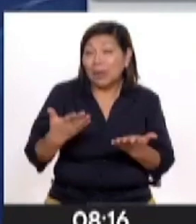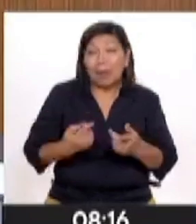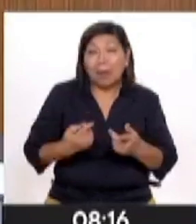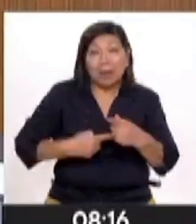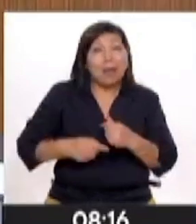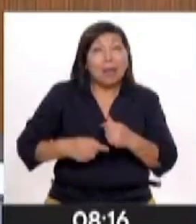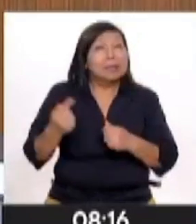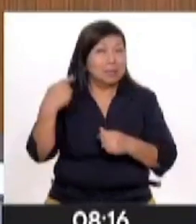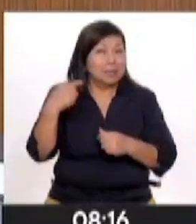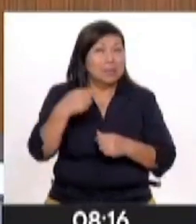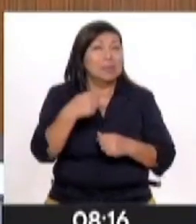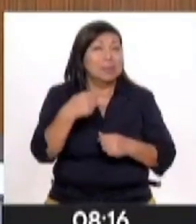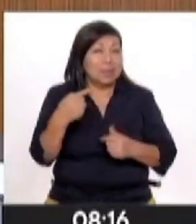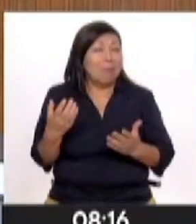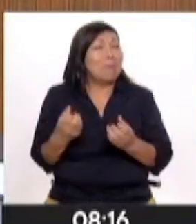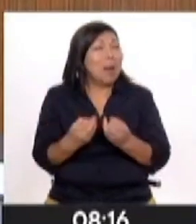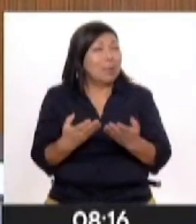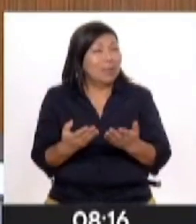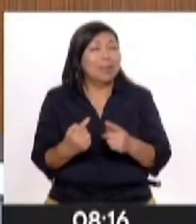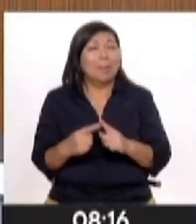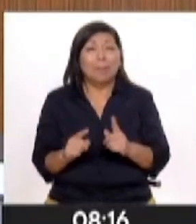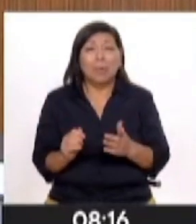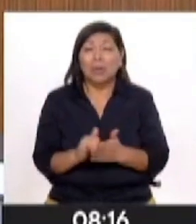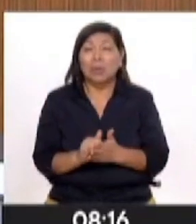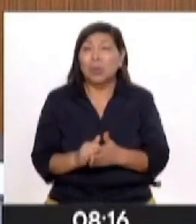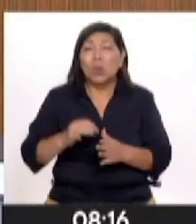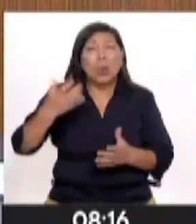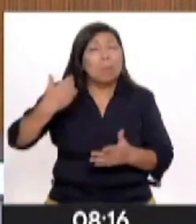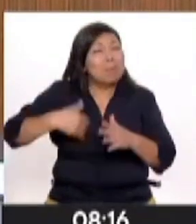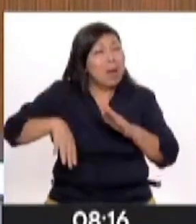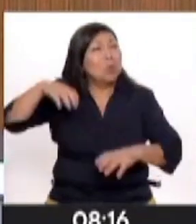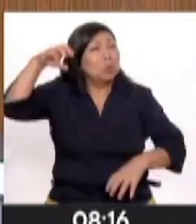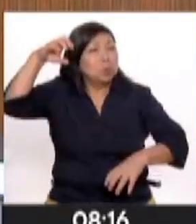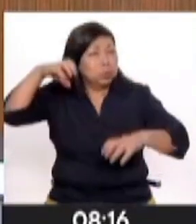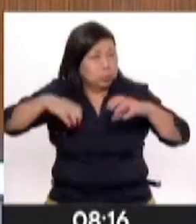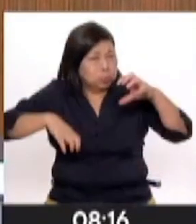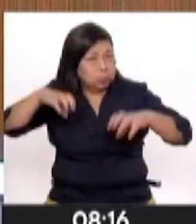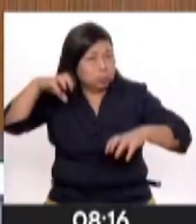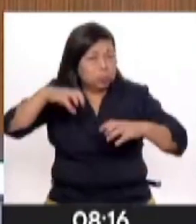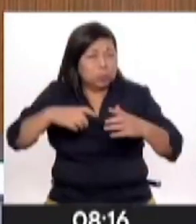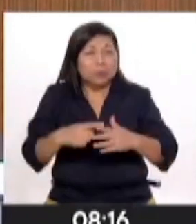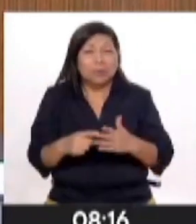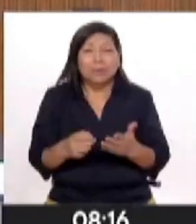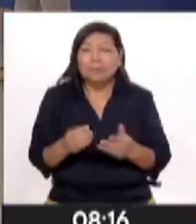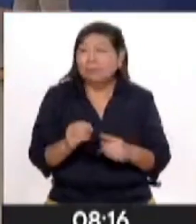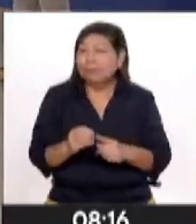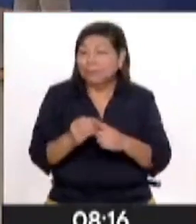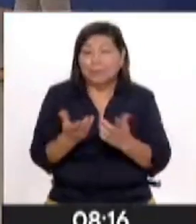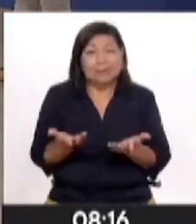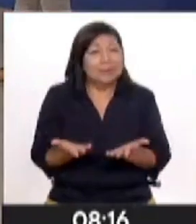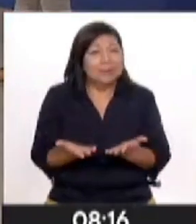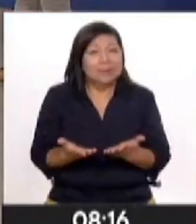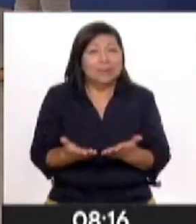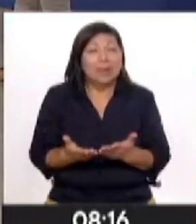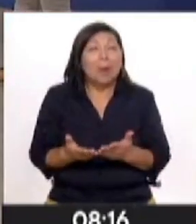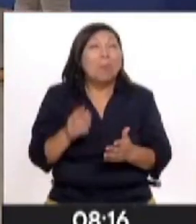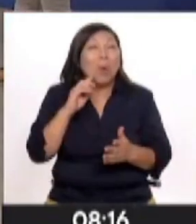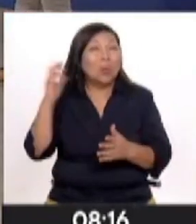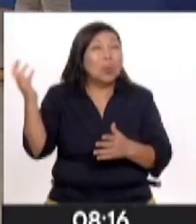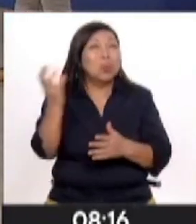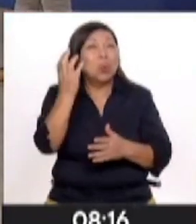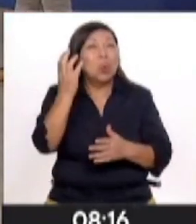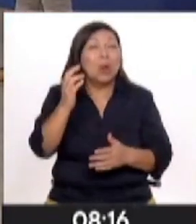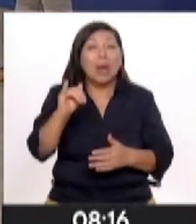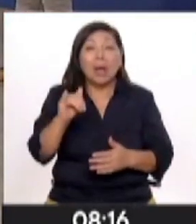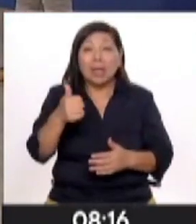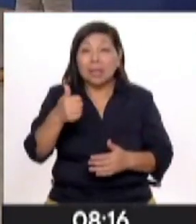de semanas bastante marcadas por las intensas lluvias, precipitaciones en un principio a causa del ciclón Yaku. ¿Qué es lo que vamos